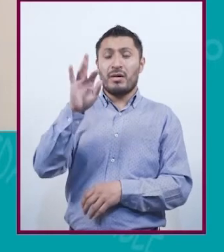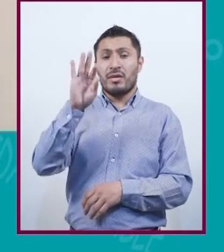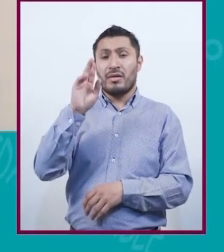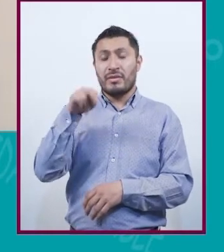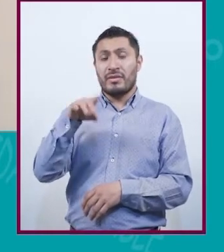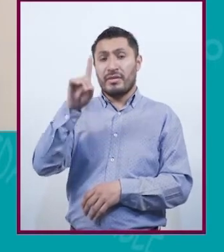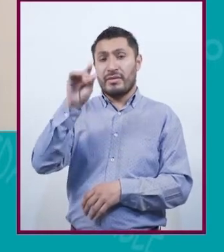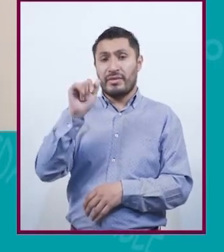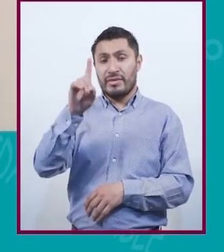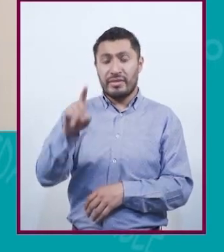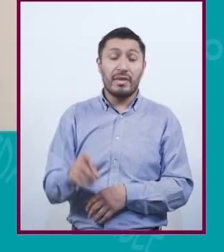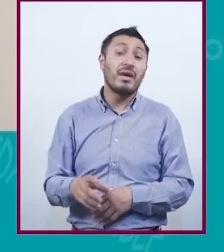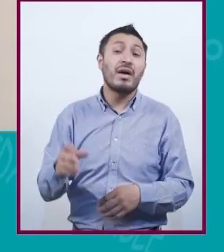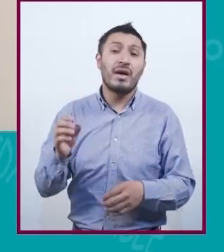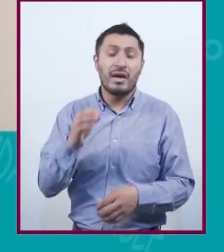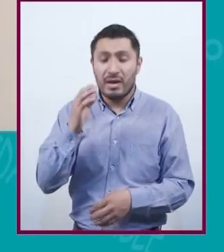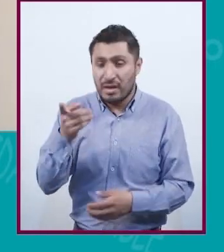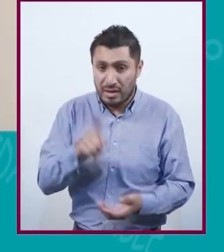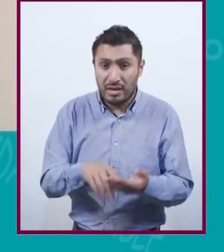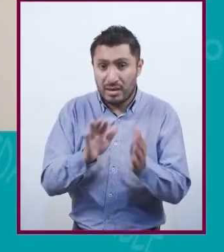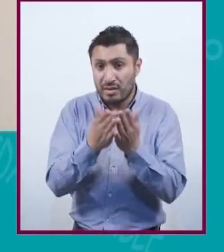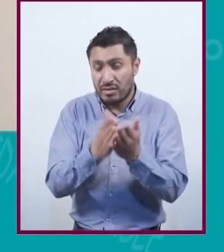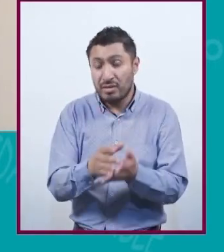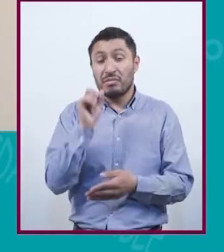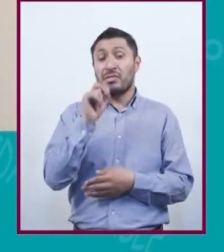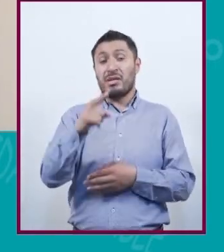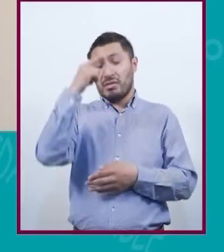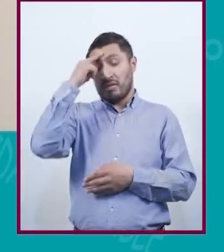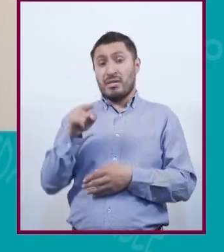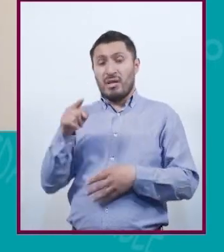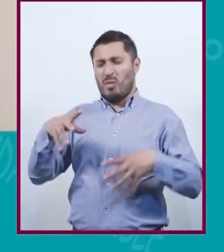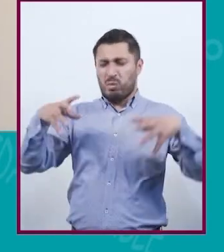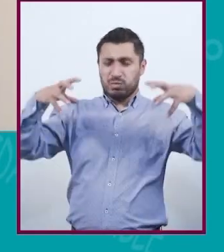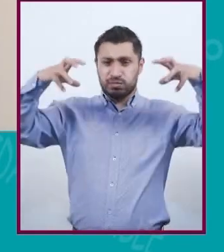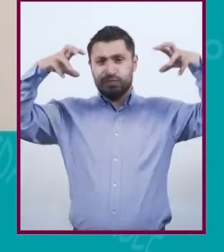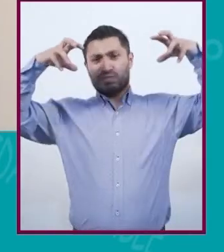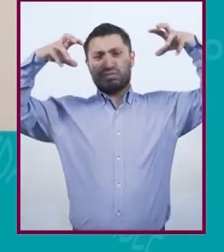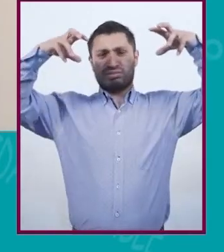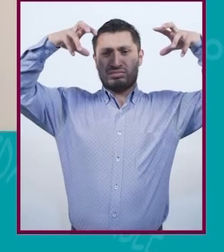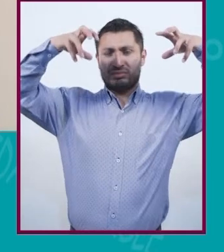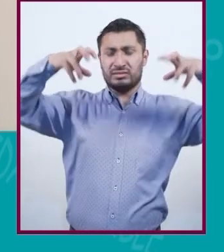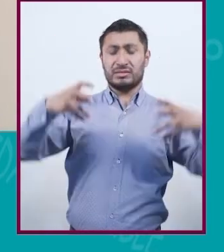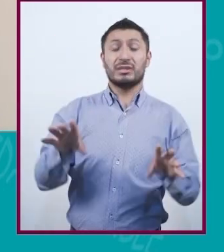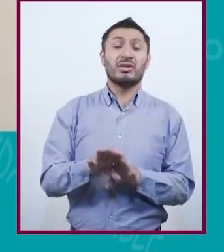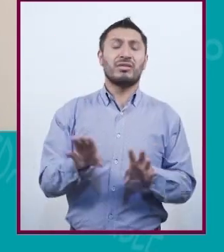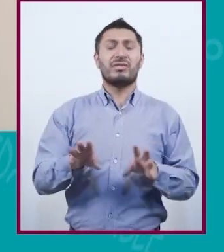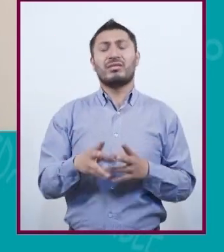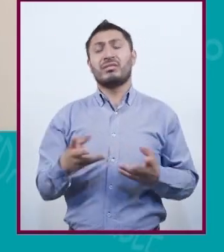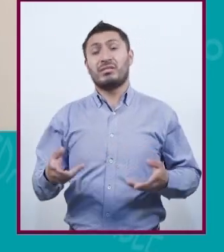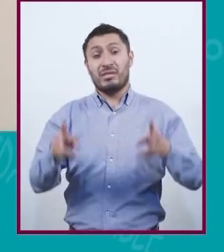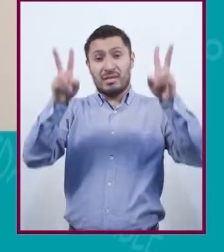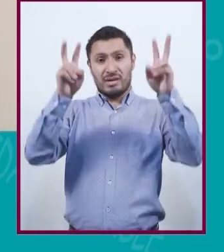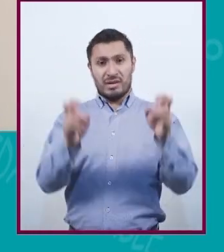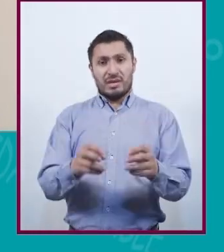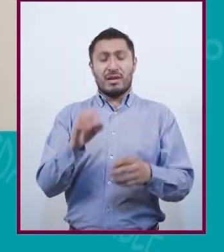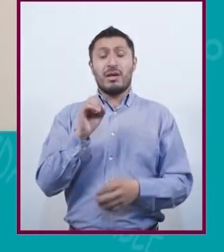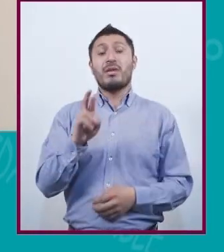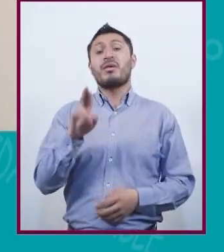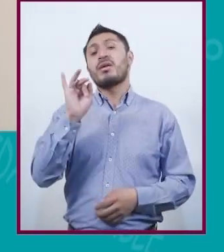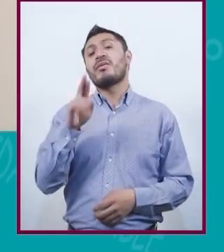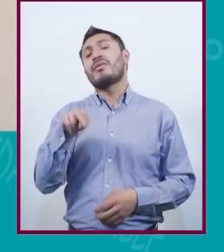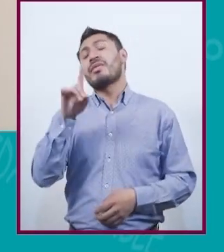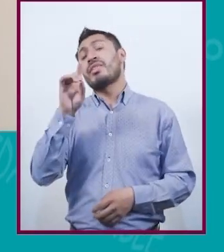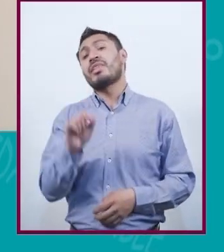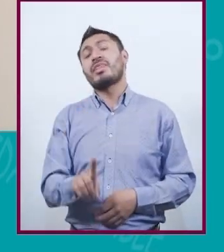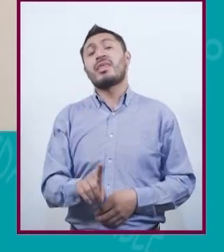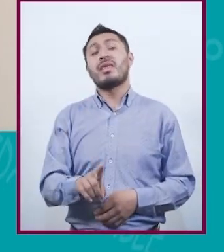en el tema de la orfandad presente en toda la obra, incluso para la criatura monstruosa, proyectándose